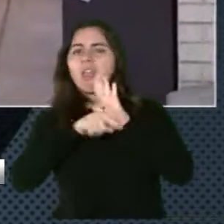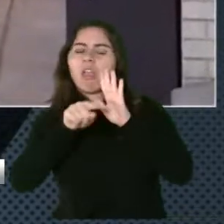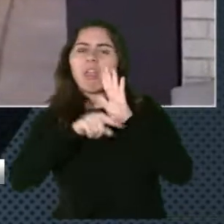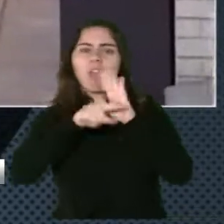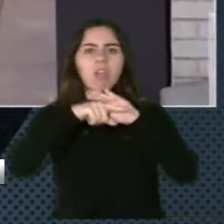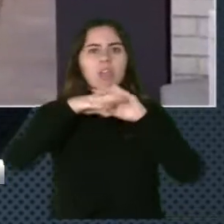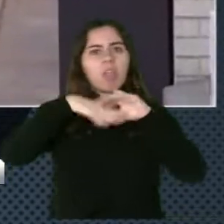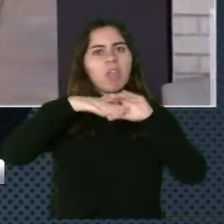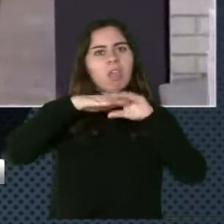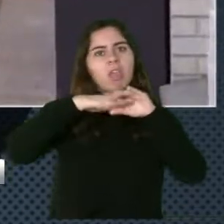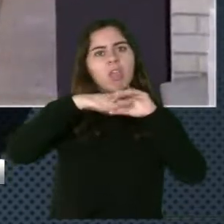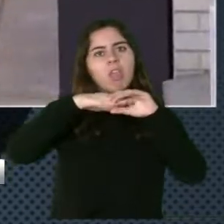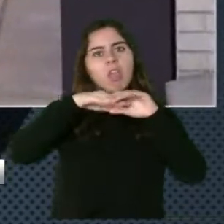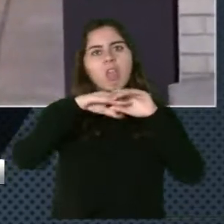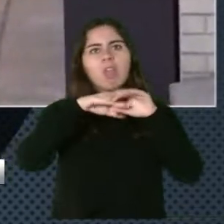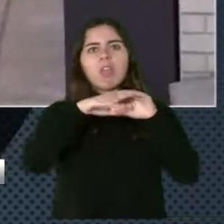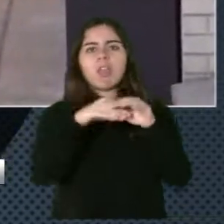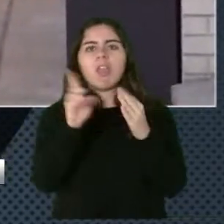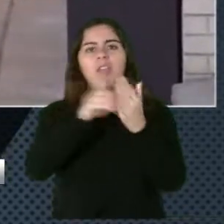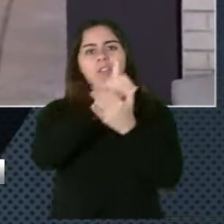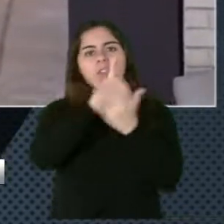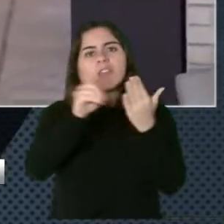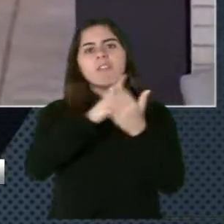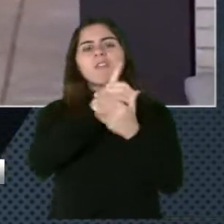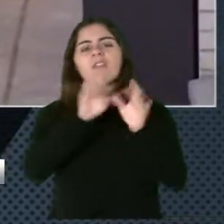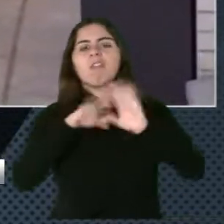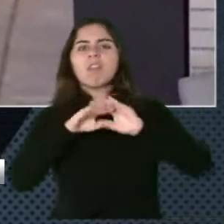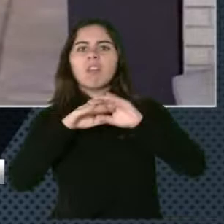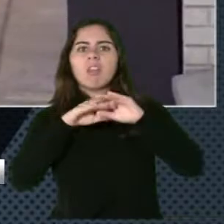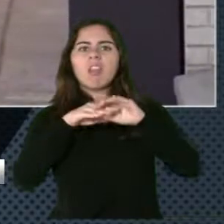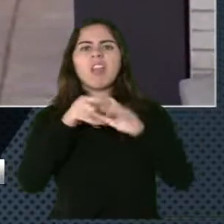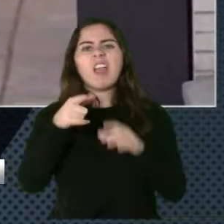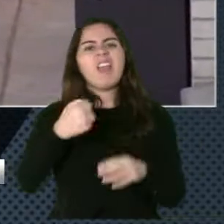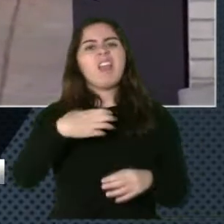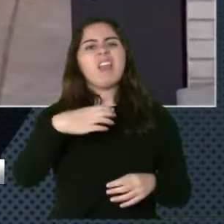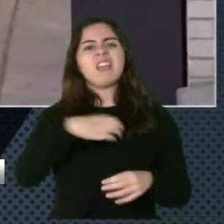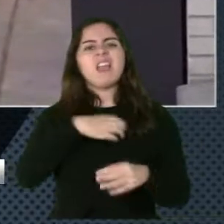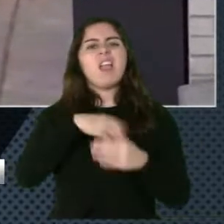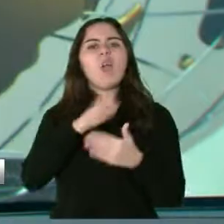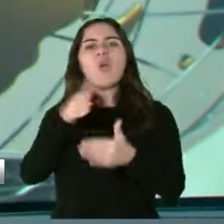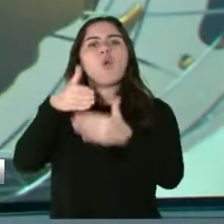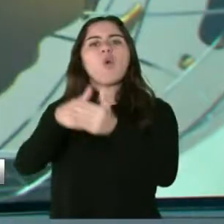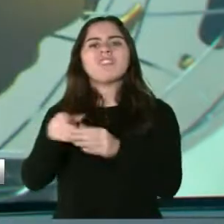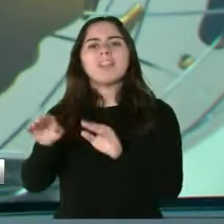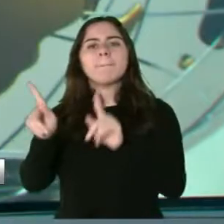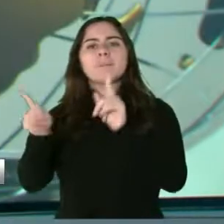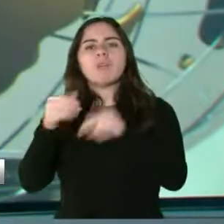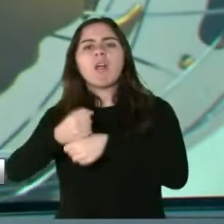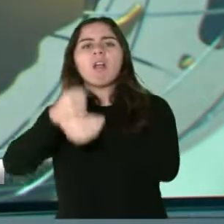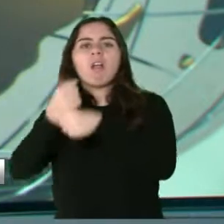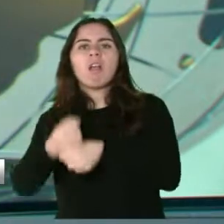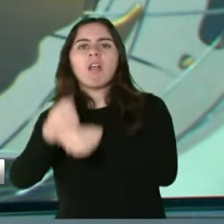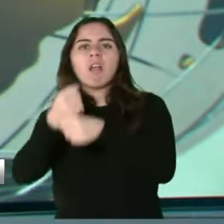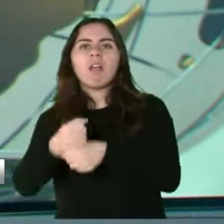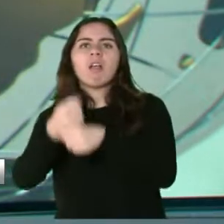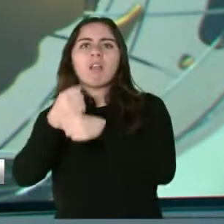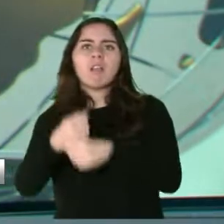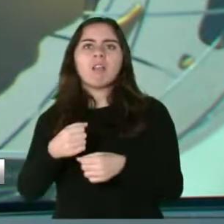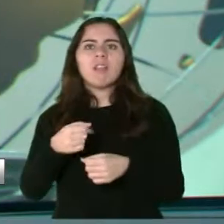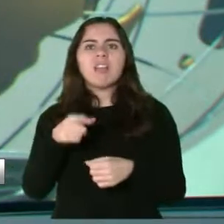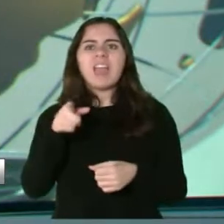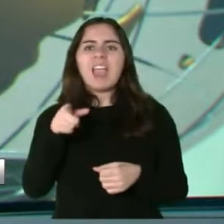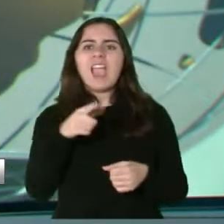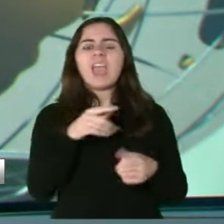de términos derrisorios alrededor del movimiento y definitivamente parcializándose con los